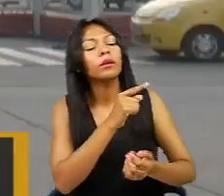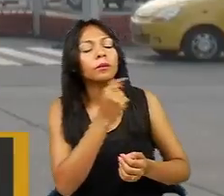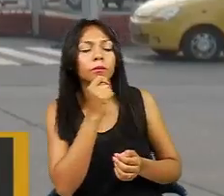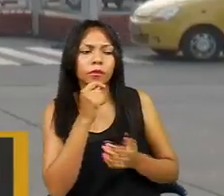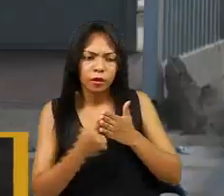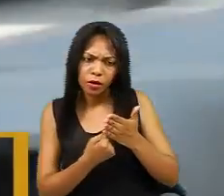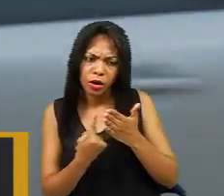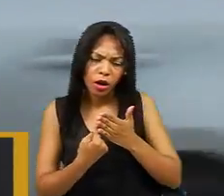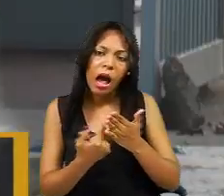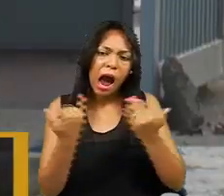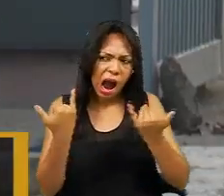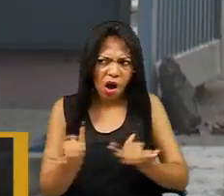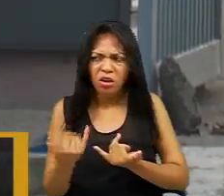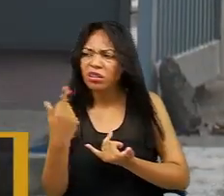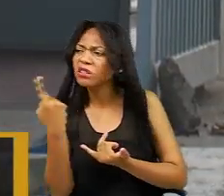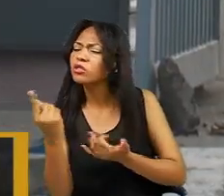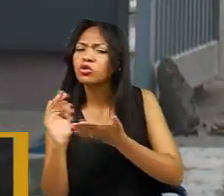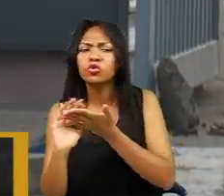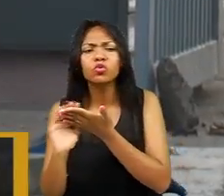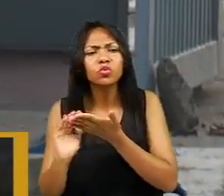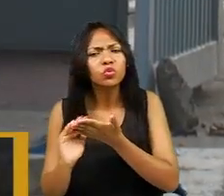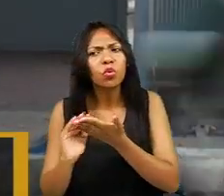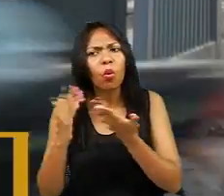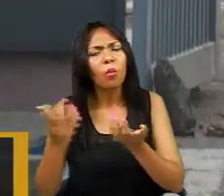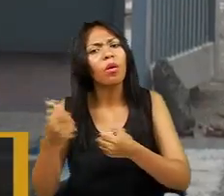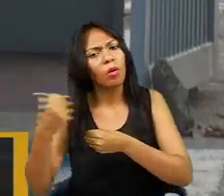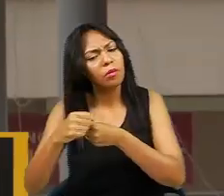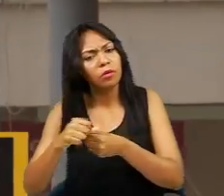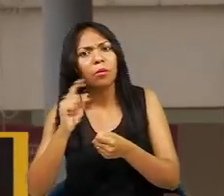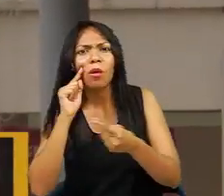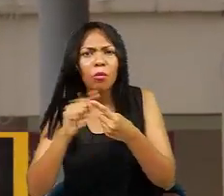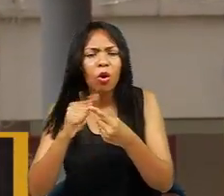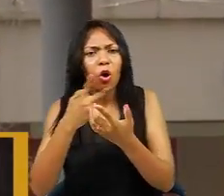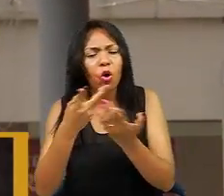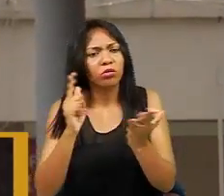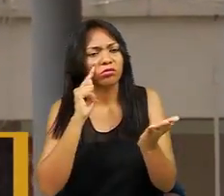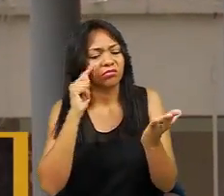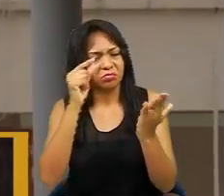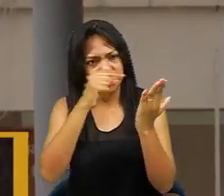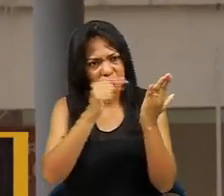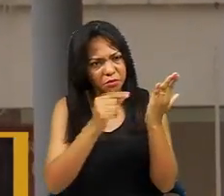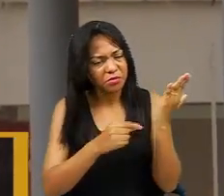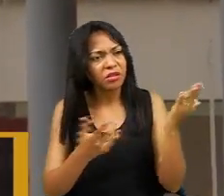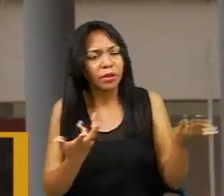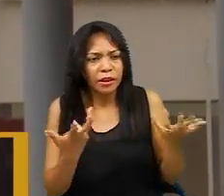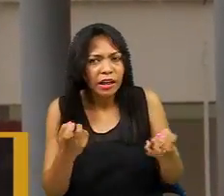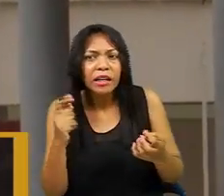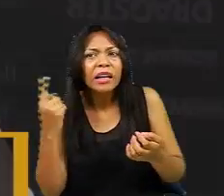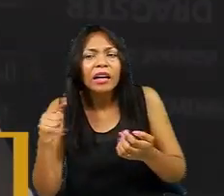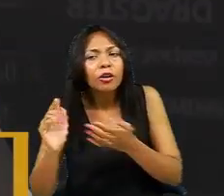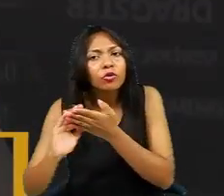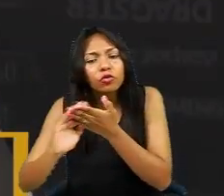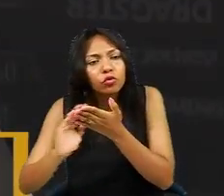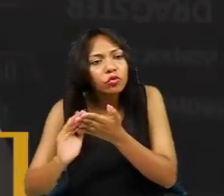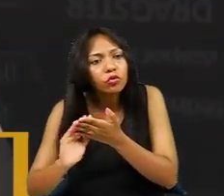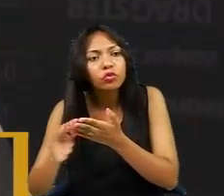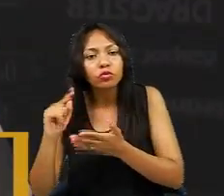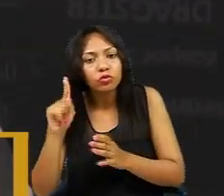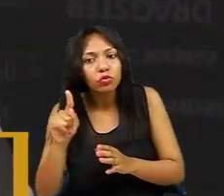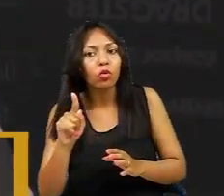modelo actual con las pretensiones que tiene Ecopetrol. Ecopetrol ayer manifestó que su única intención es mejorar el aspecto de